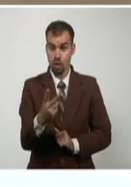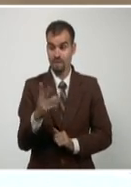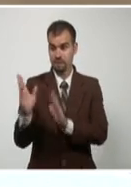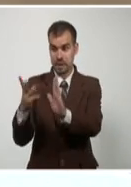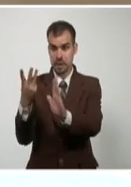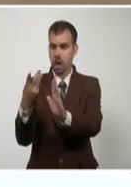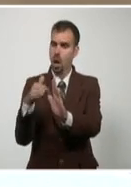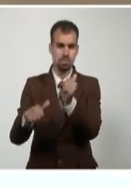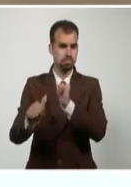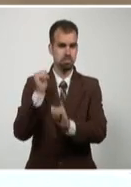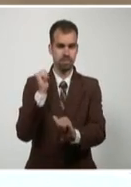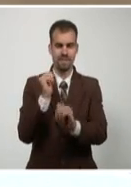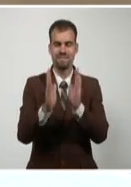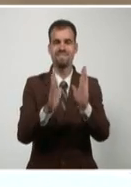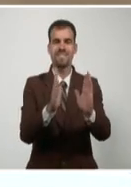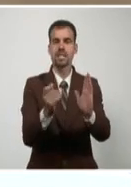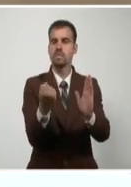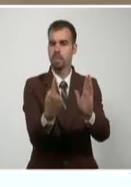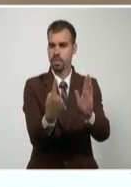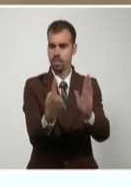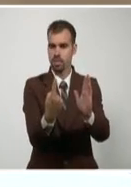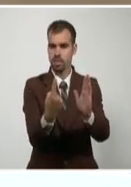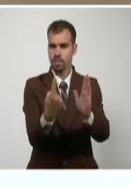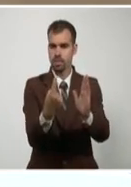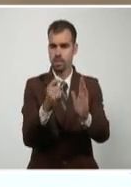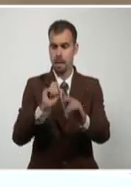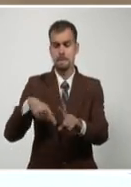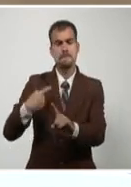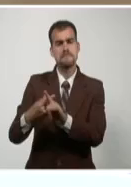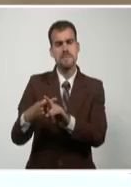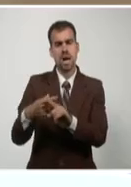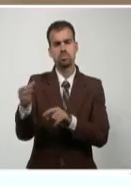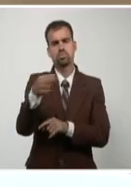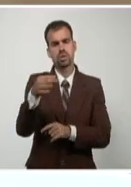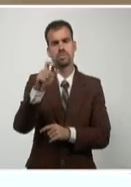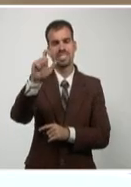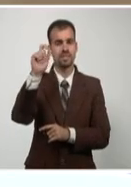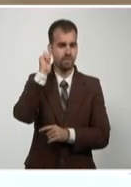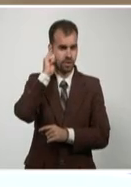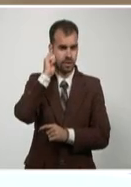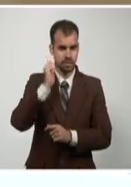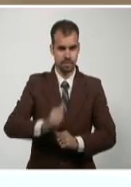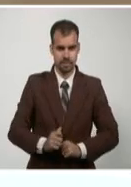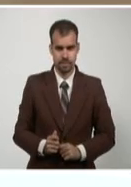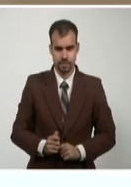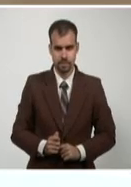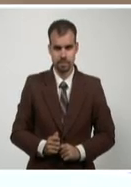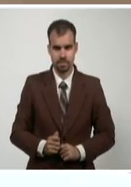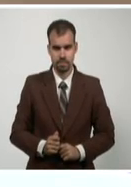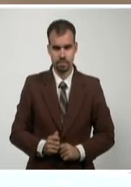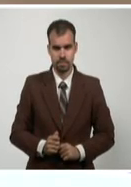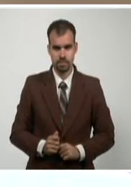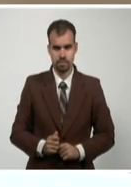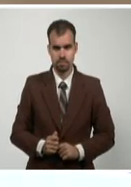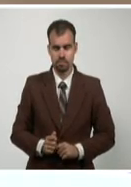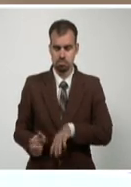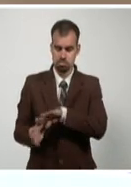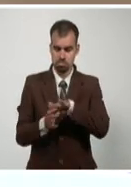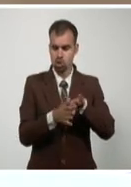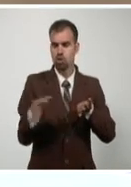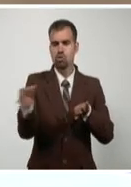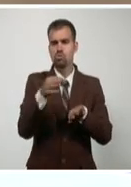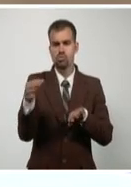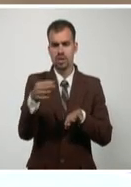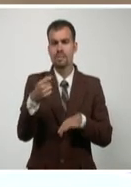en esta fase a Cifuentes, es decir, en la fase 1. Pasar a la fase 2 los municipios de